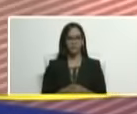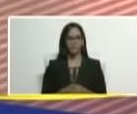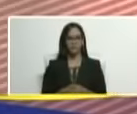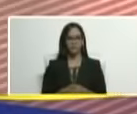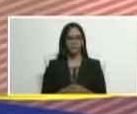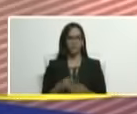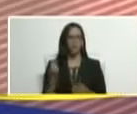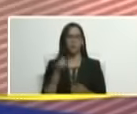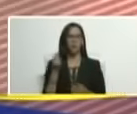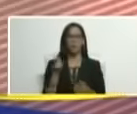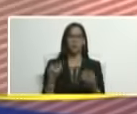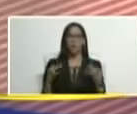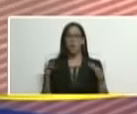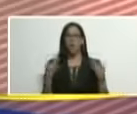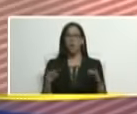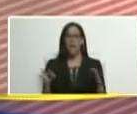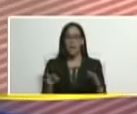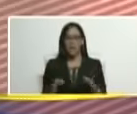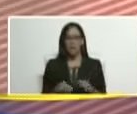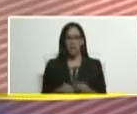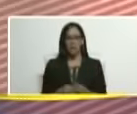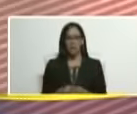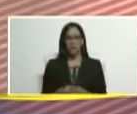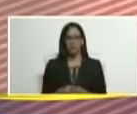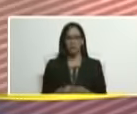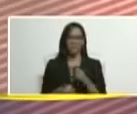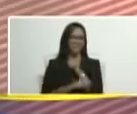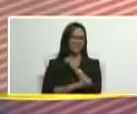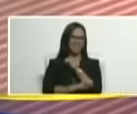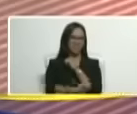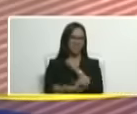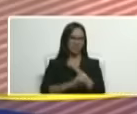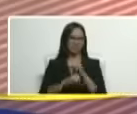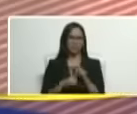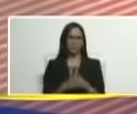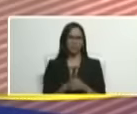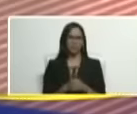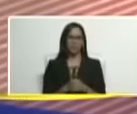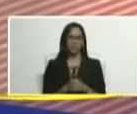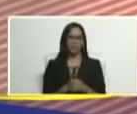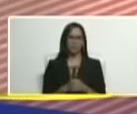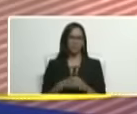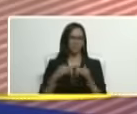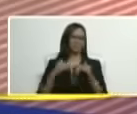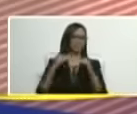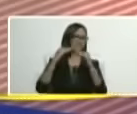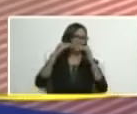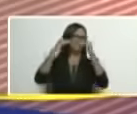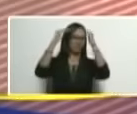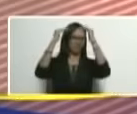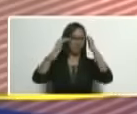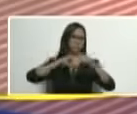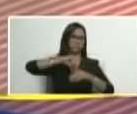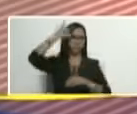Como que fuera normal la traición a la enésima potencia.